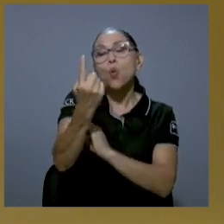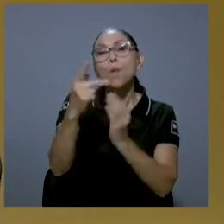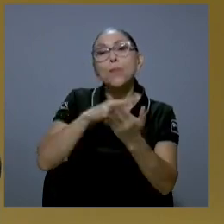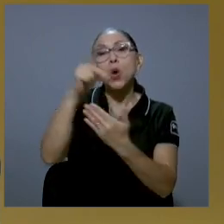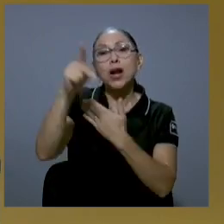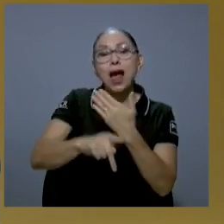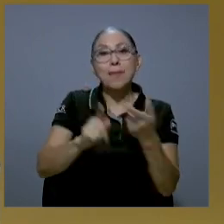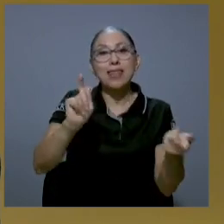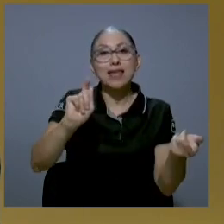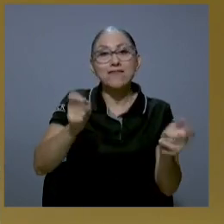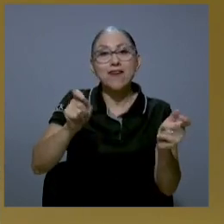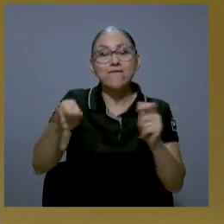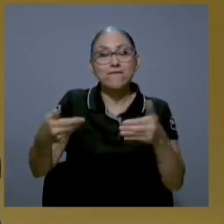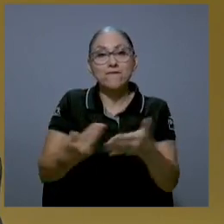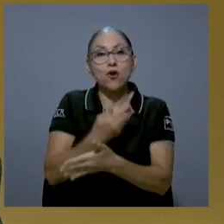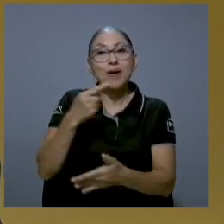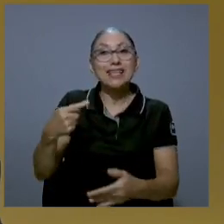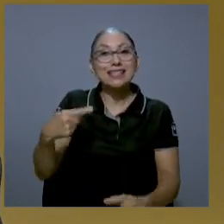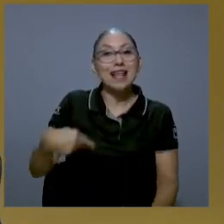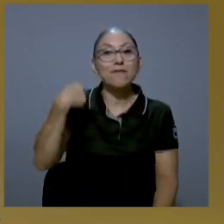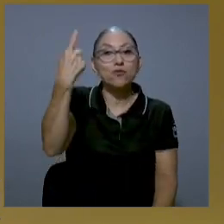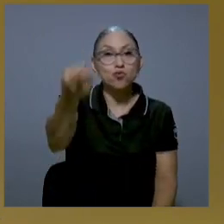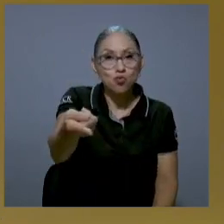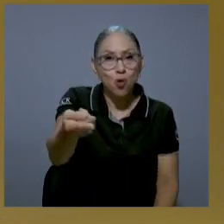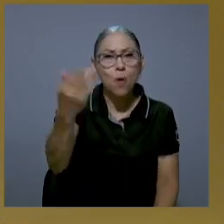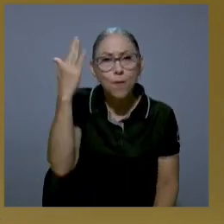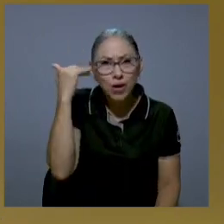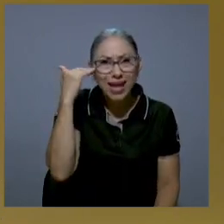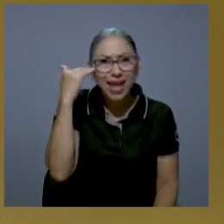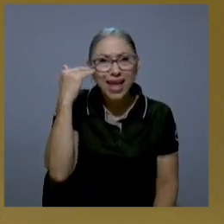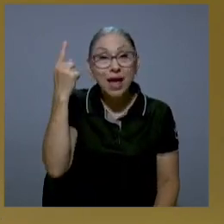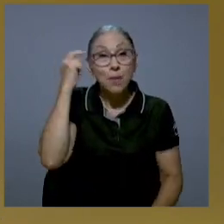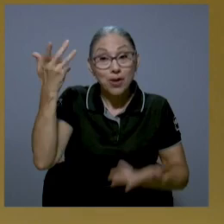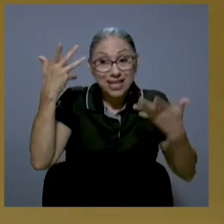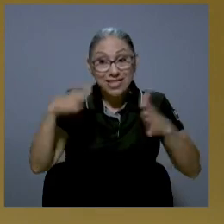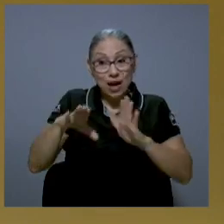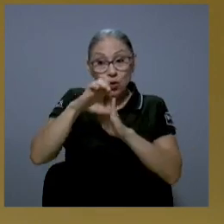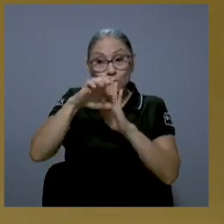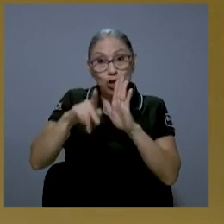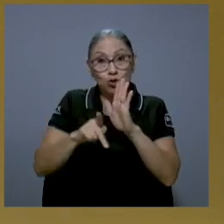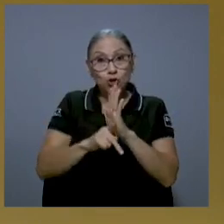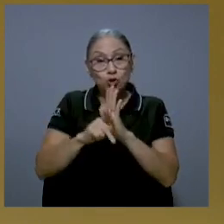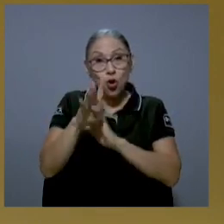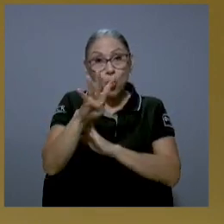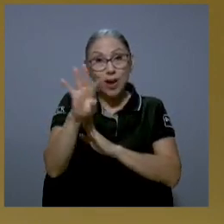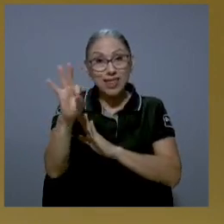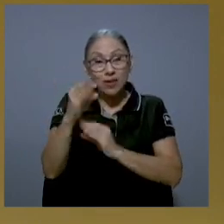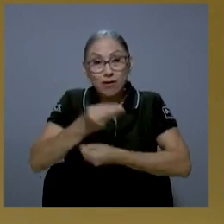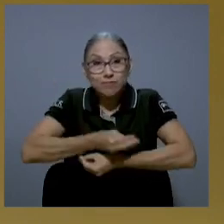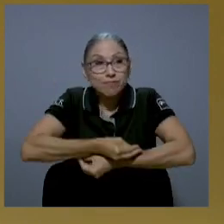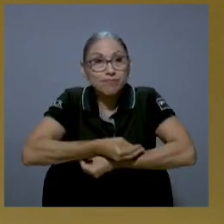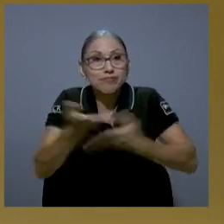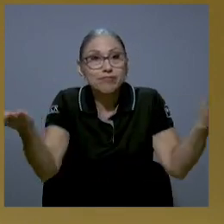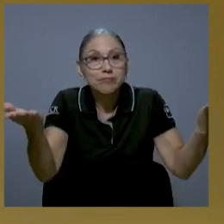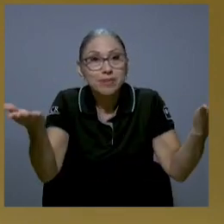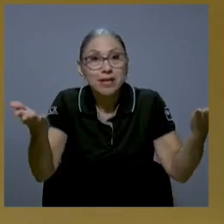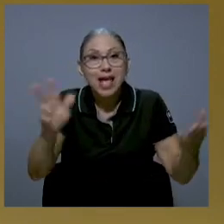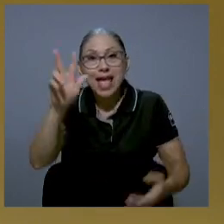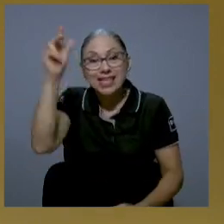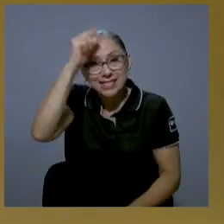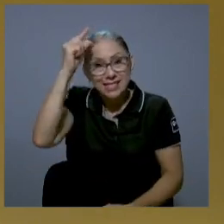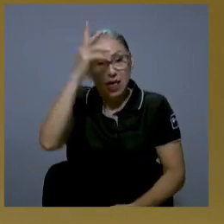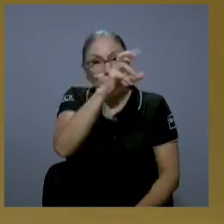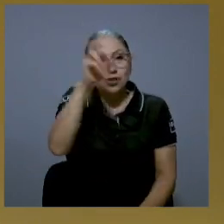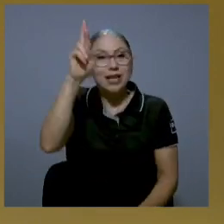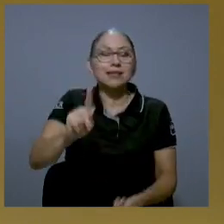de reformas hacia el futuro. ¿Por qué? Porque a raíz de la promulgación de esa Constitución, el Estado costarricense varió radicalmente.